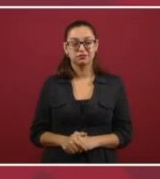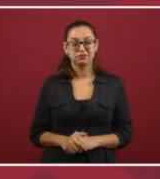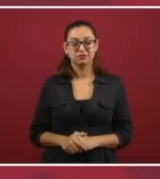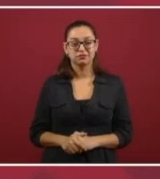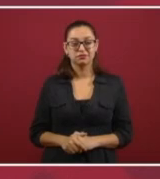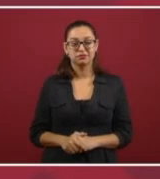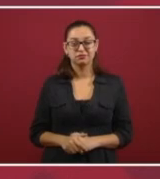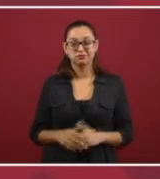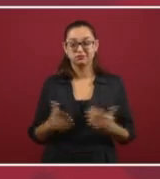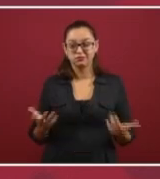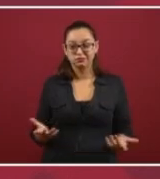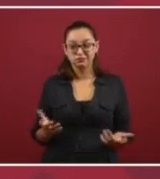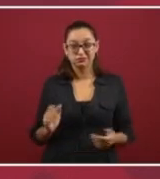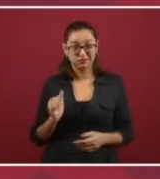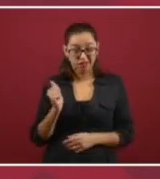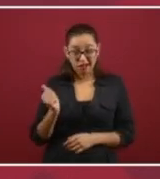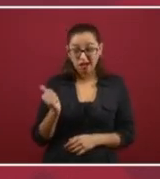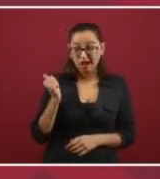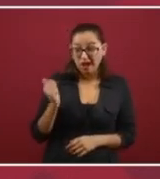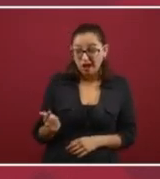hubo una sanción,